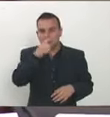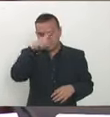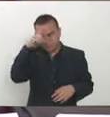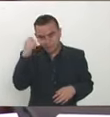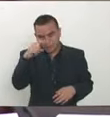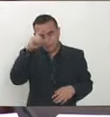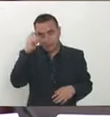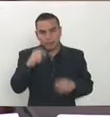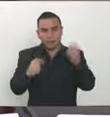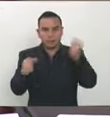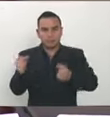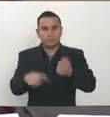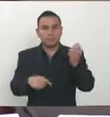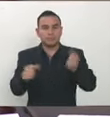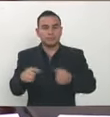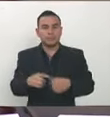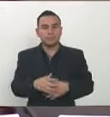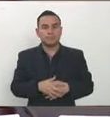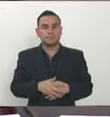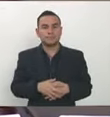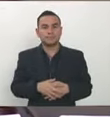a los agricultores, a los pescadores,